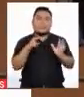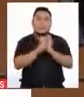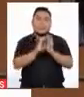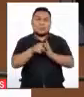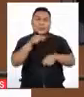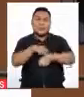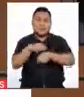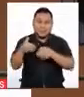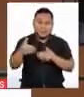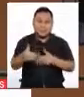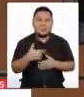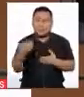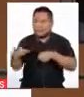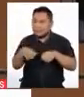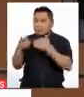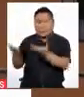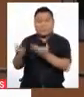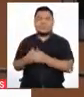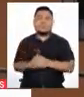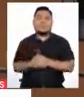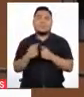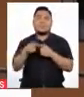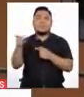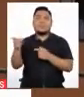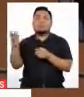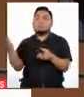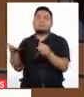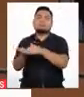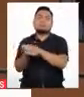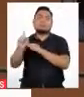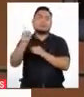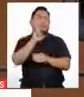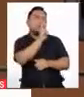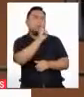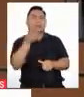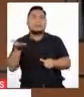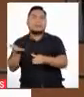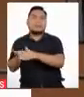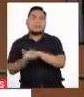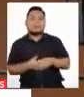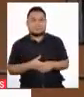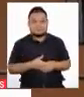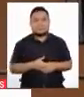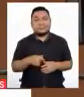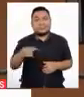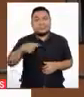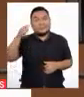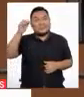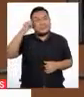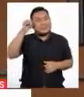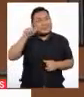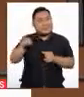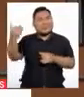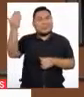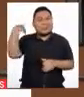plazo. Entonces hagámoslo. Eso al archivo. Nos hace acordar decisiones similares